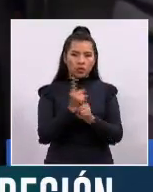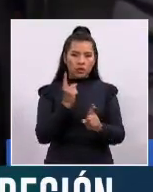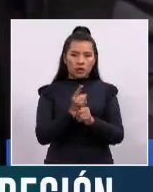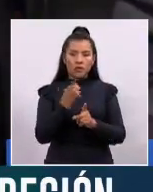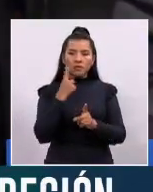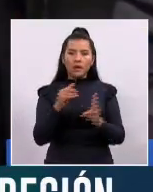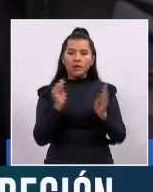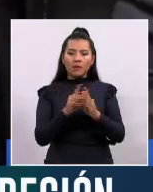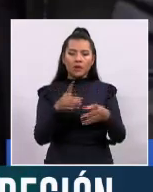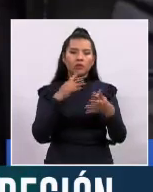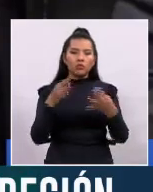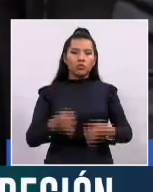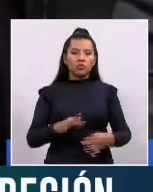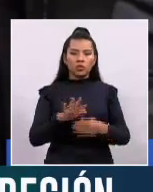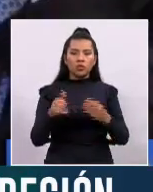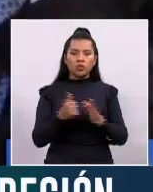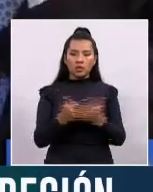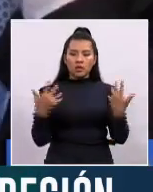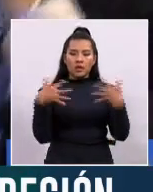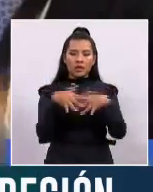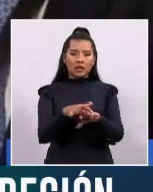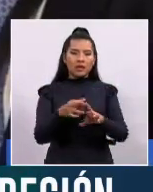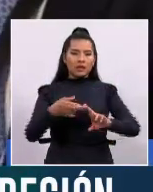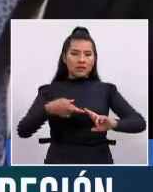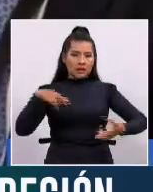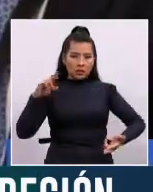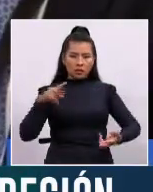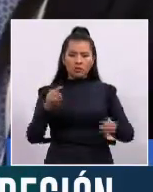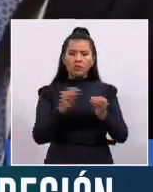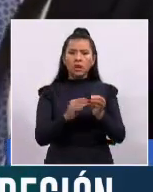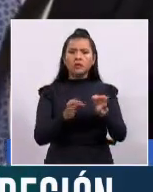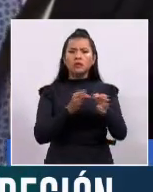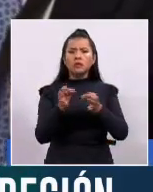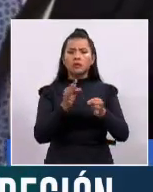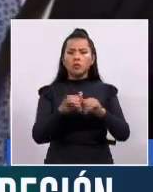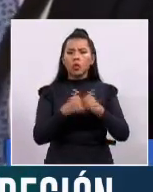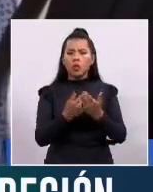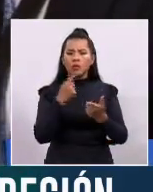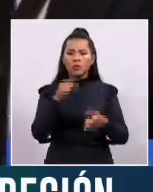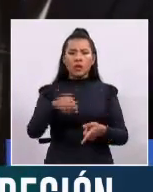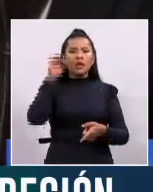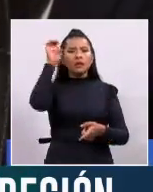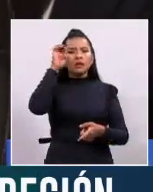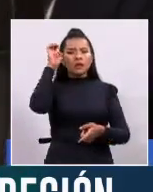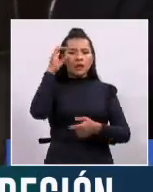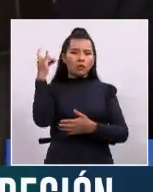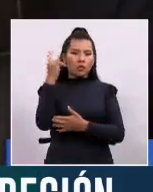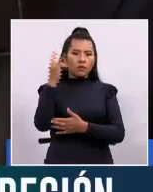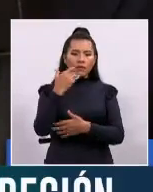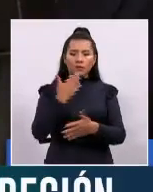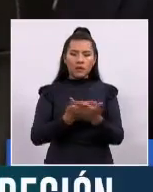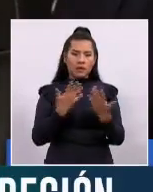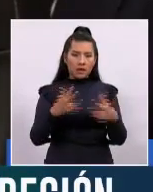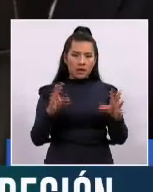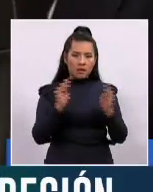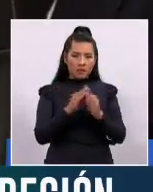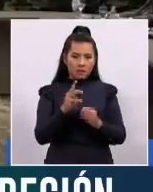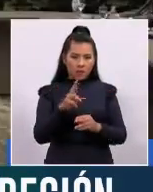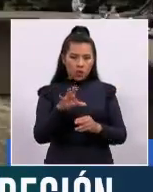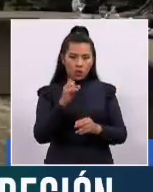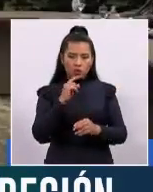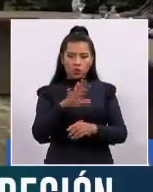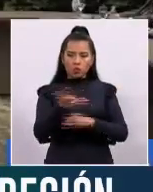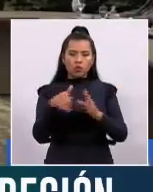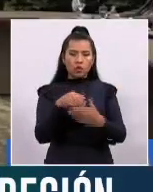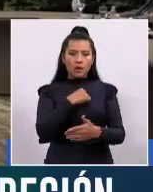de consolidación de la integración regional y reiteró la voluntad del Estado boliviano de ser parte del Mercosur como miembro pleno. Estamos